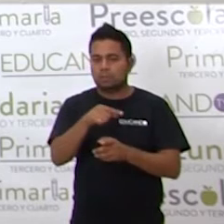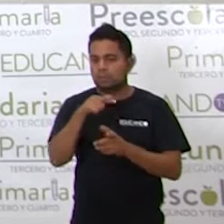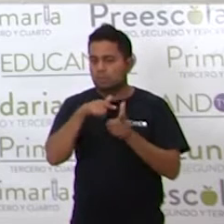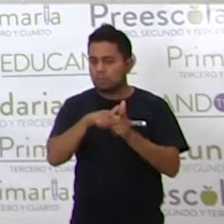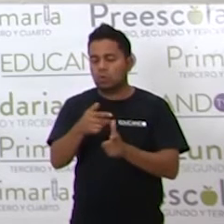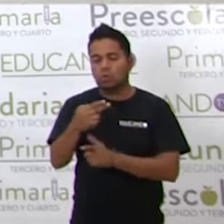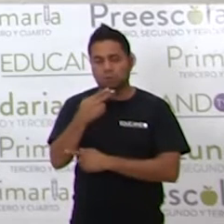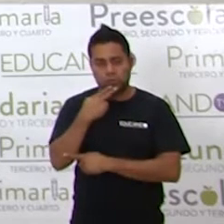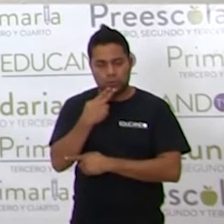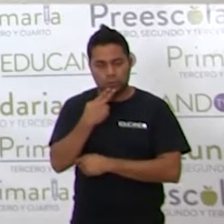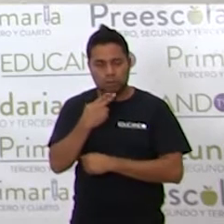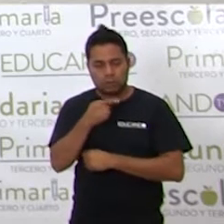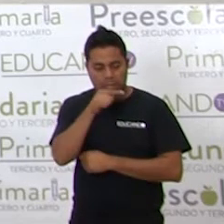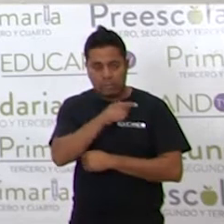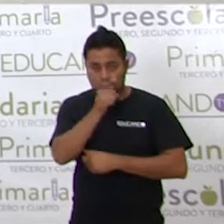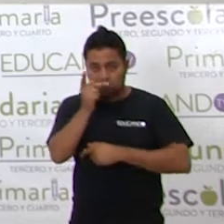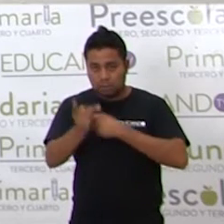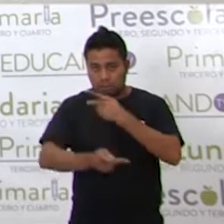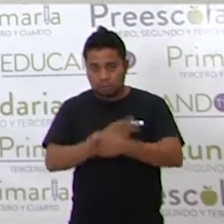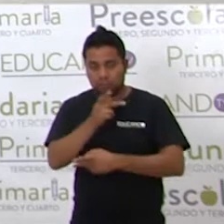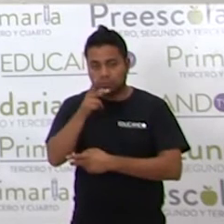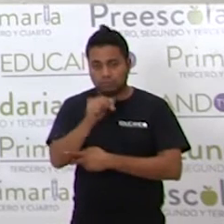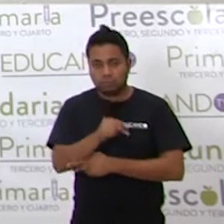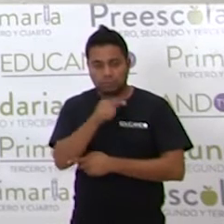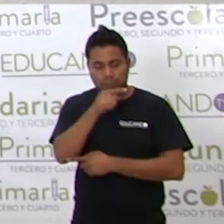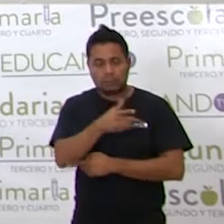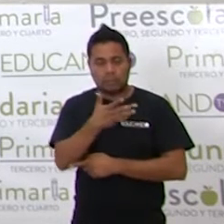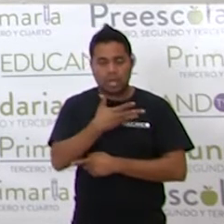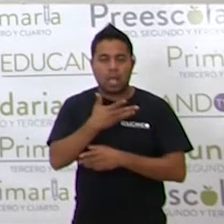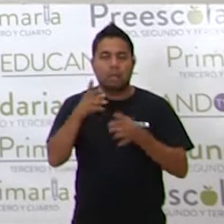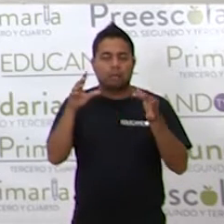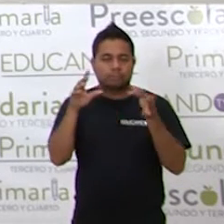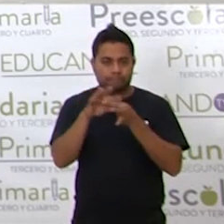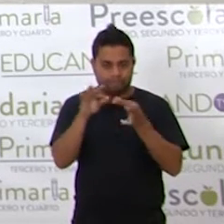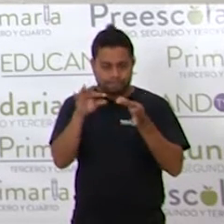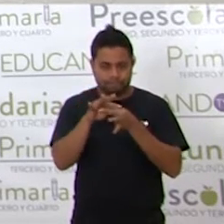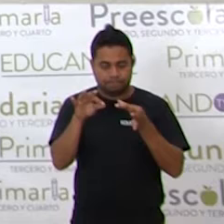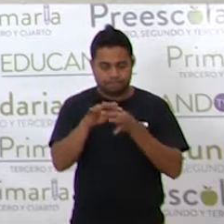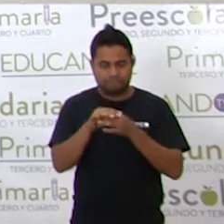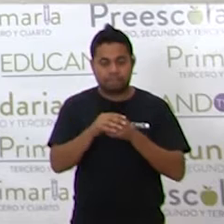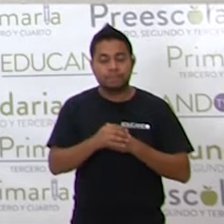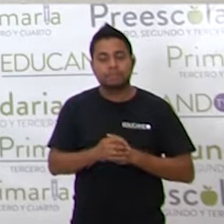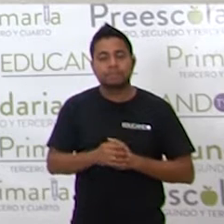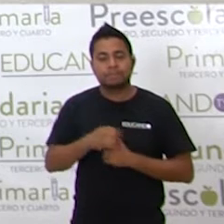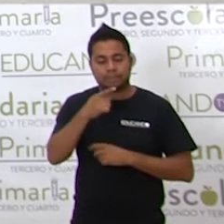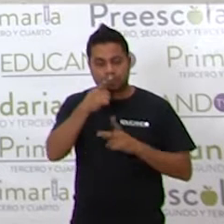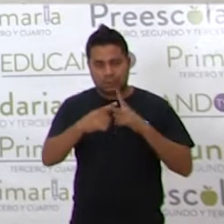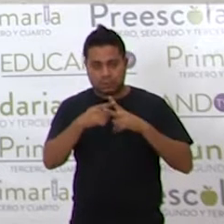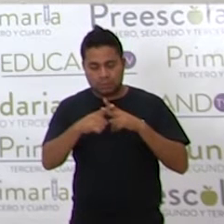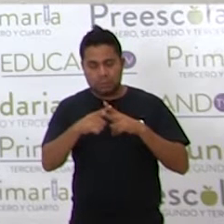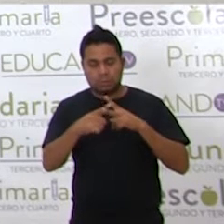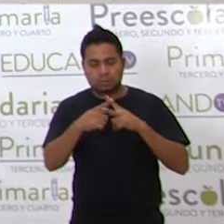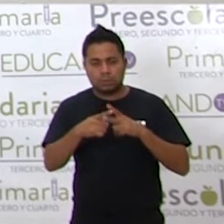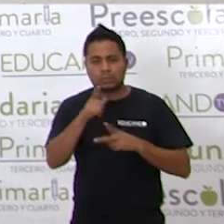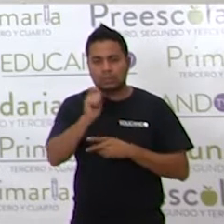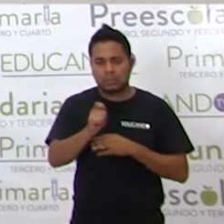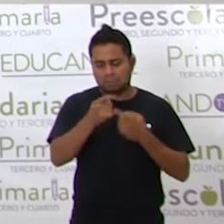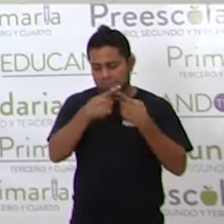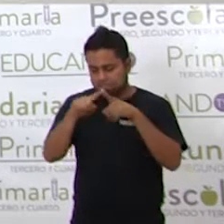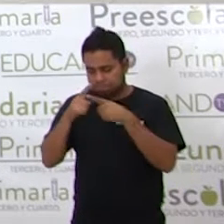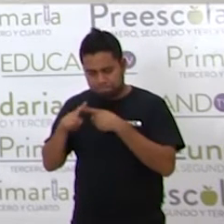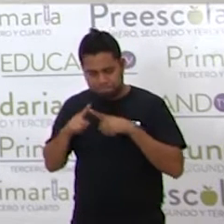Aquí no es pregunta, aquí te da una indicación. Los problemas pueden ser de muchas